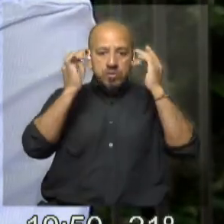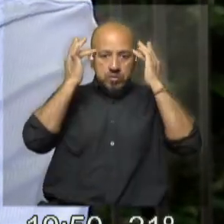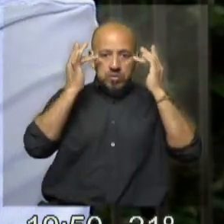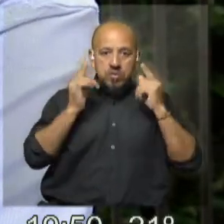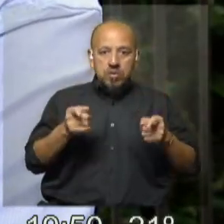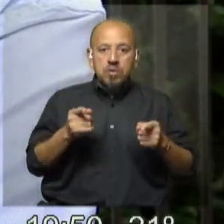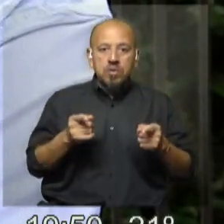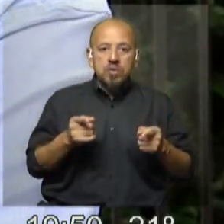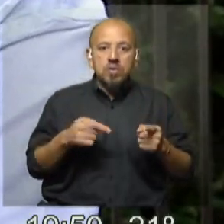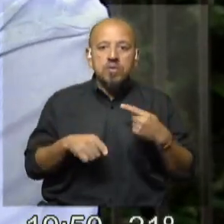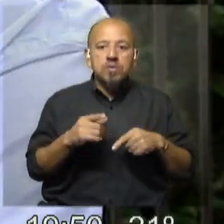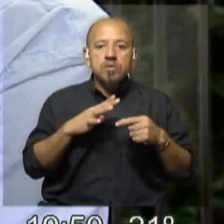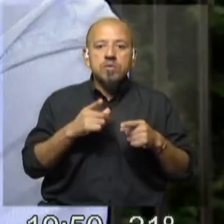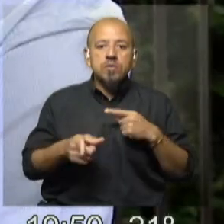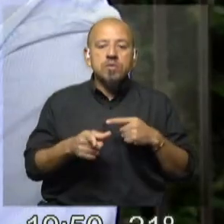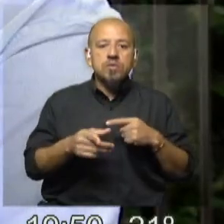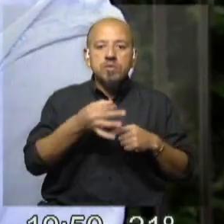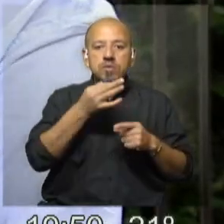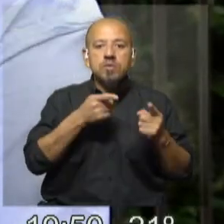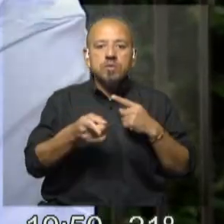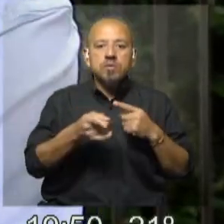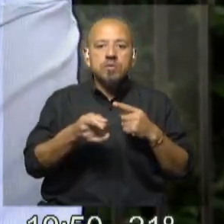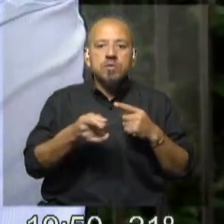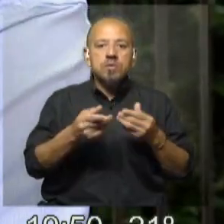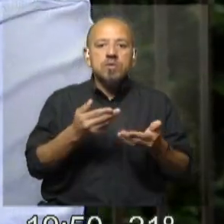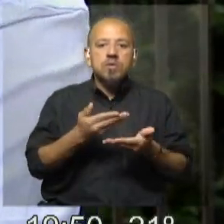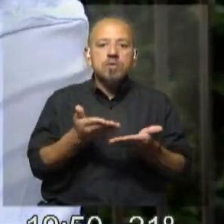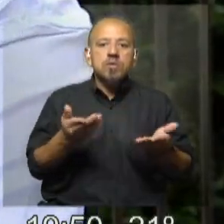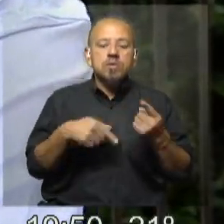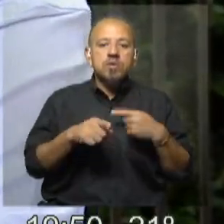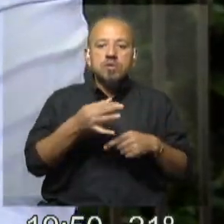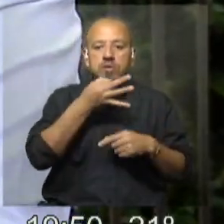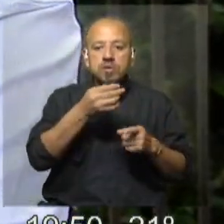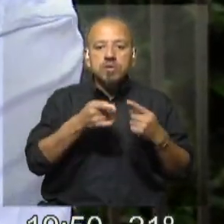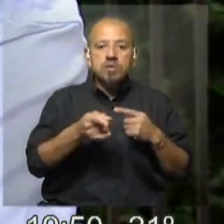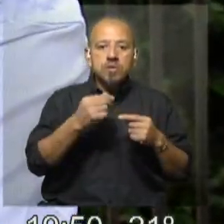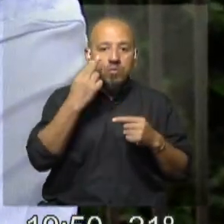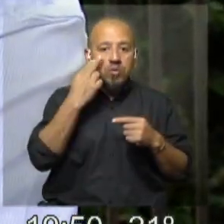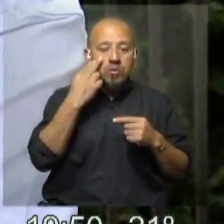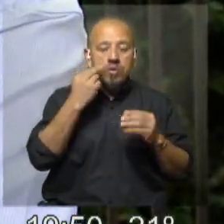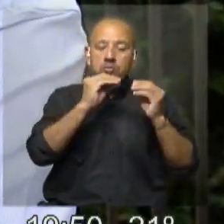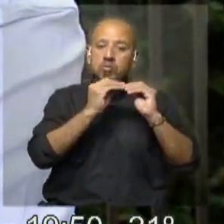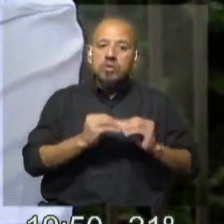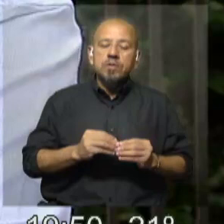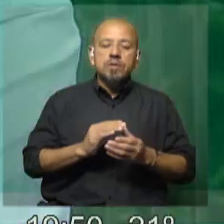de escuchar más a los docentes, más a los espacios docentes, y reitero, el gran problema del presupuesto, ¿no?